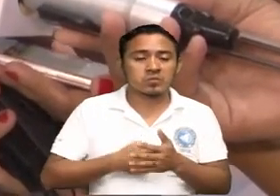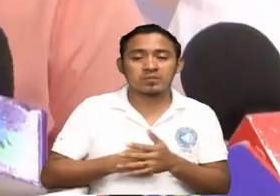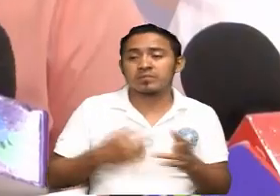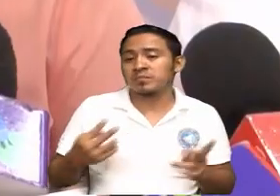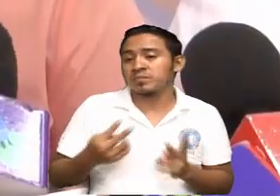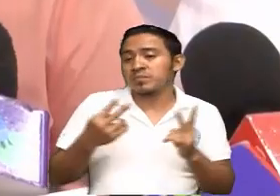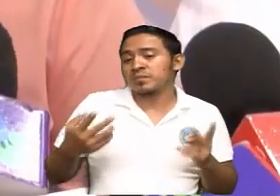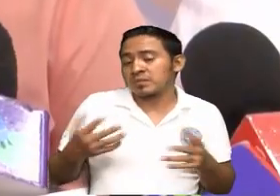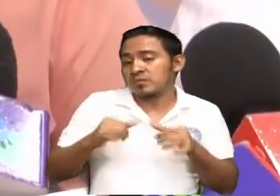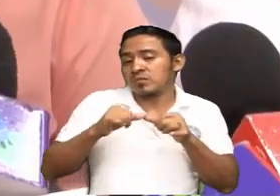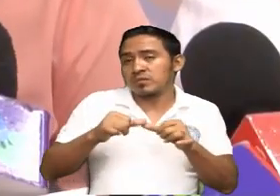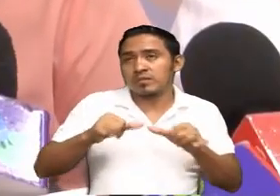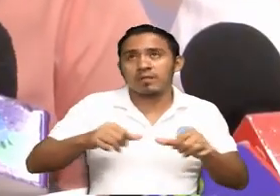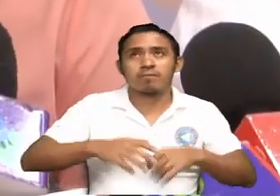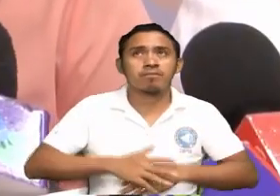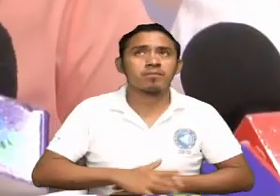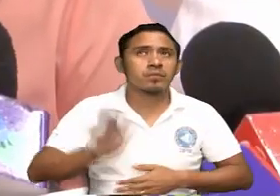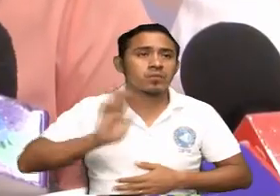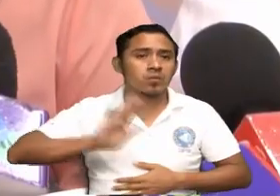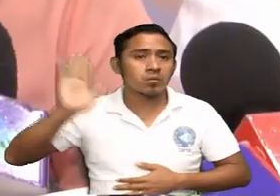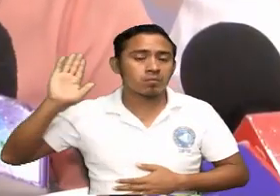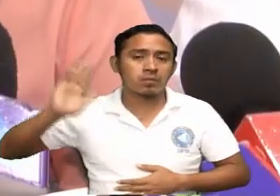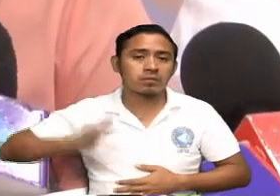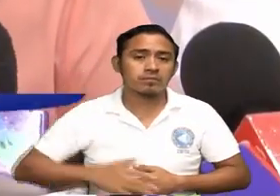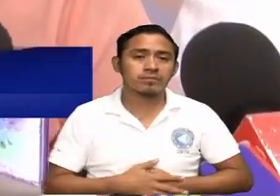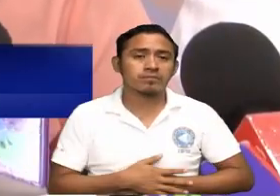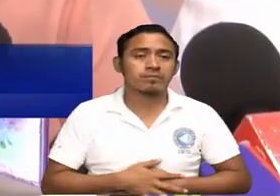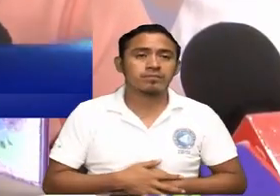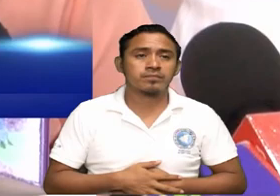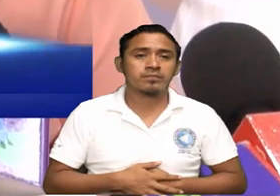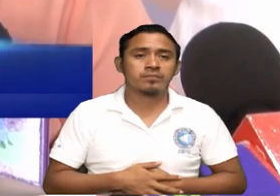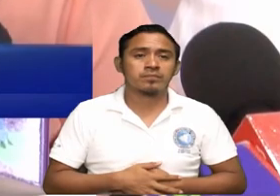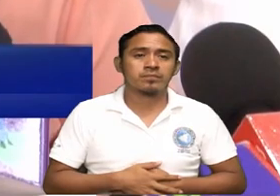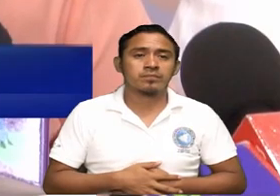vida. Un compromiso que viene